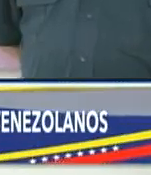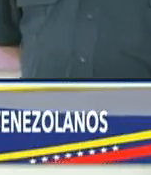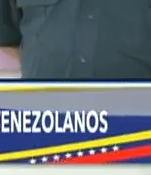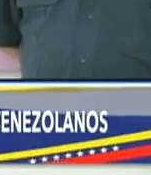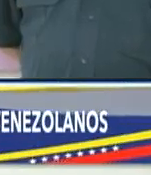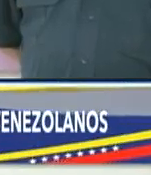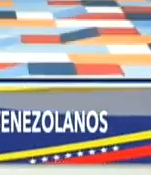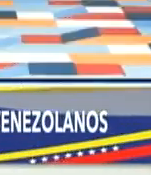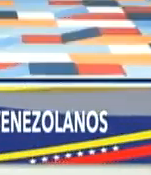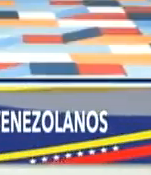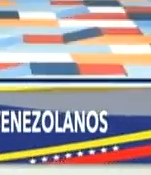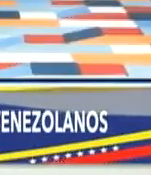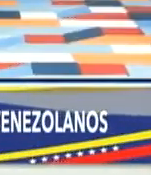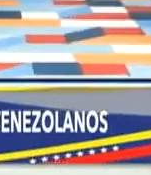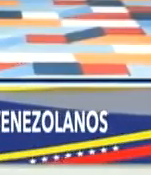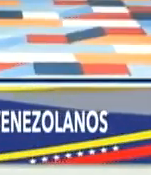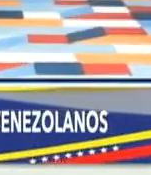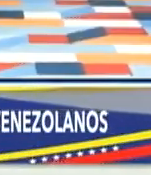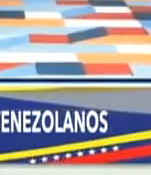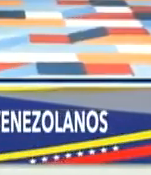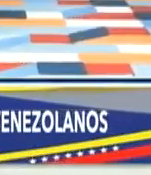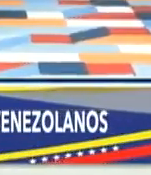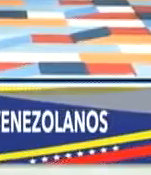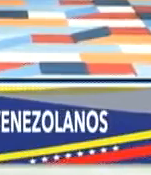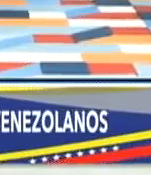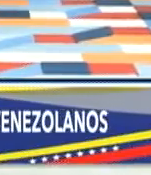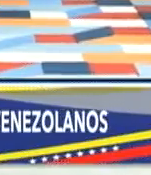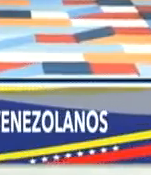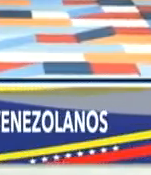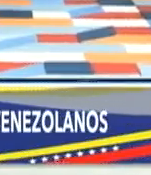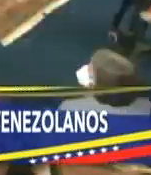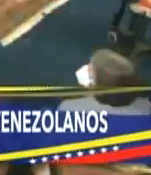y televisión, fundadora de la Compañía Nacional de Teatro.